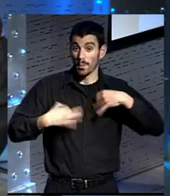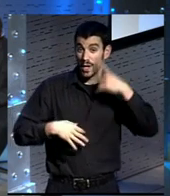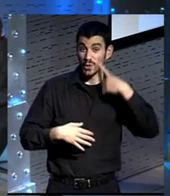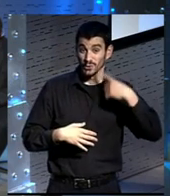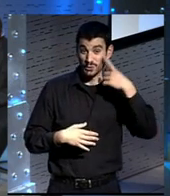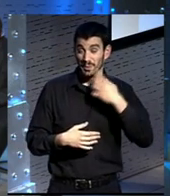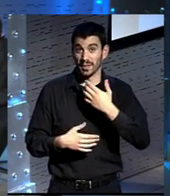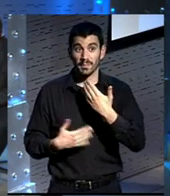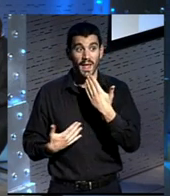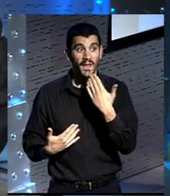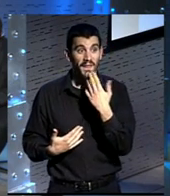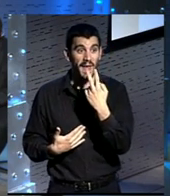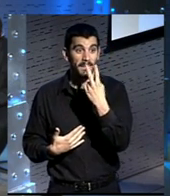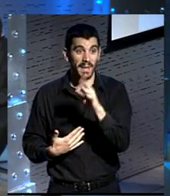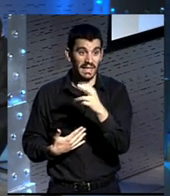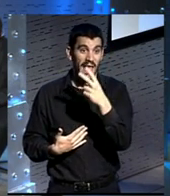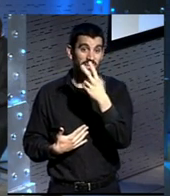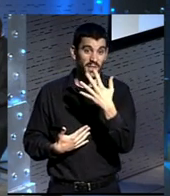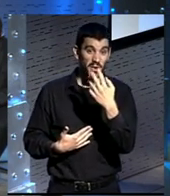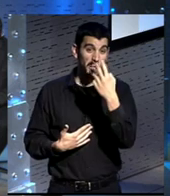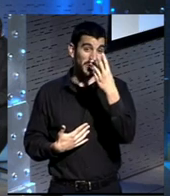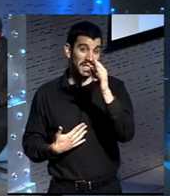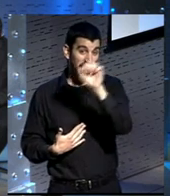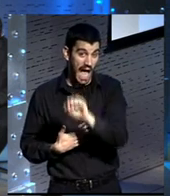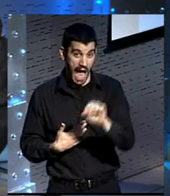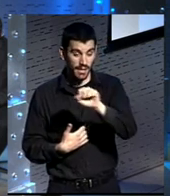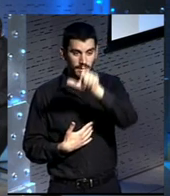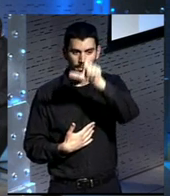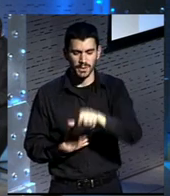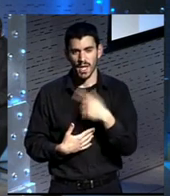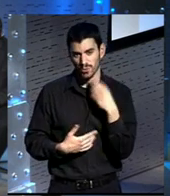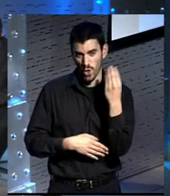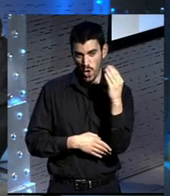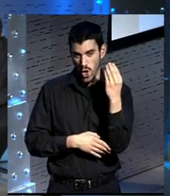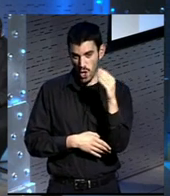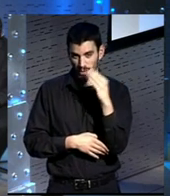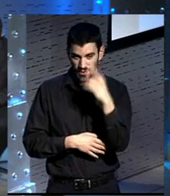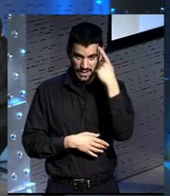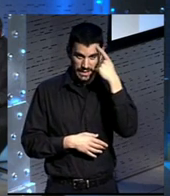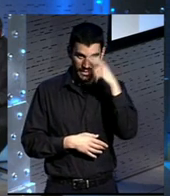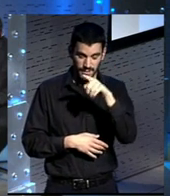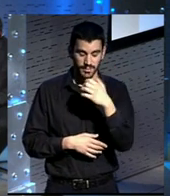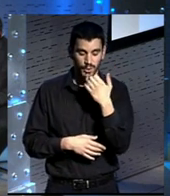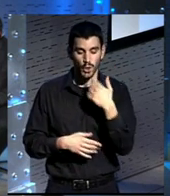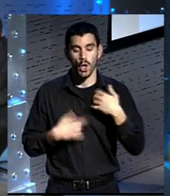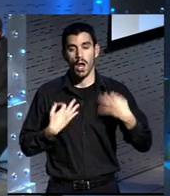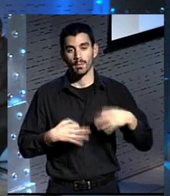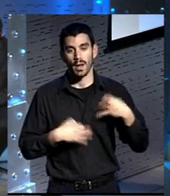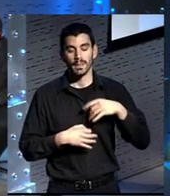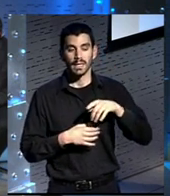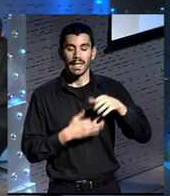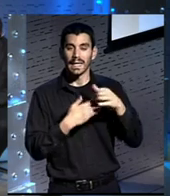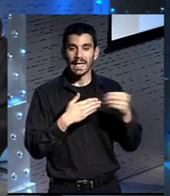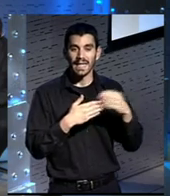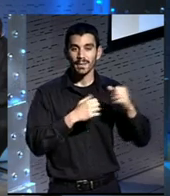35 años, tal, que la verdad es que es un cliente que es muy interesante, es un cliente que es un poco más joven del target habitual de Bankinter. Y bueno,